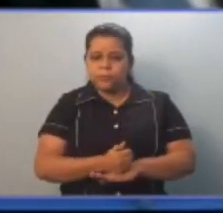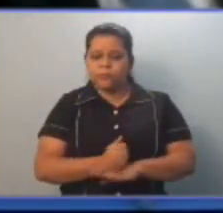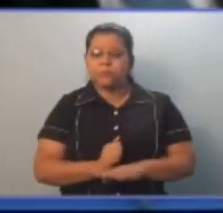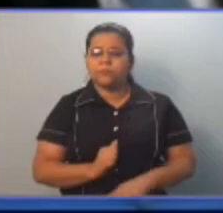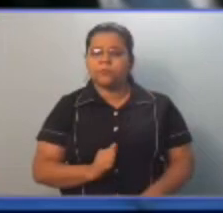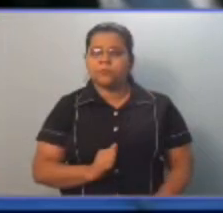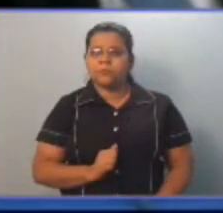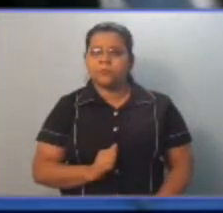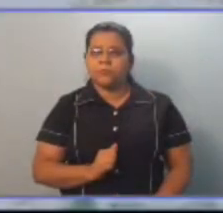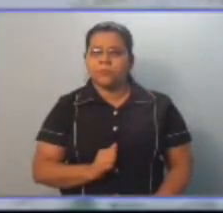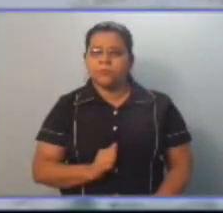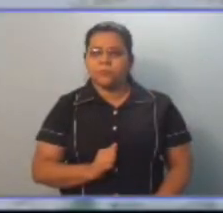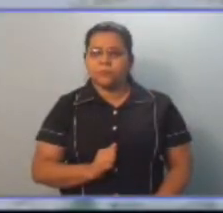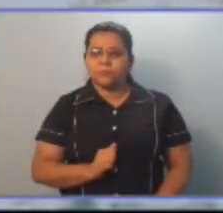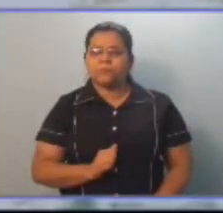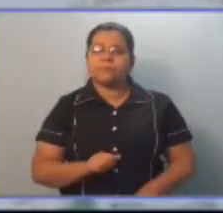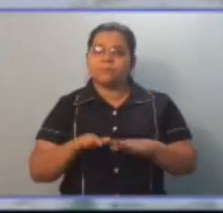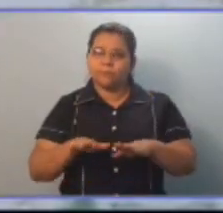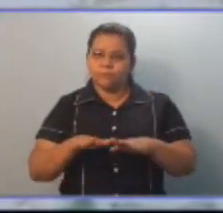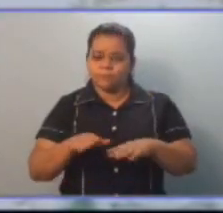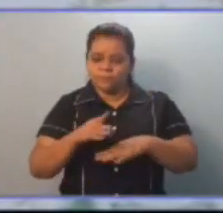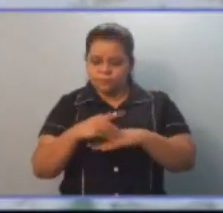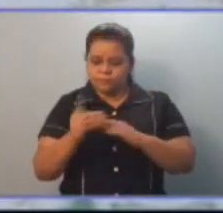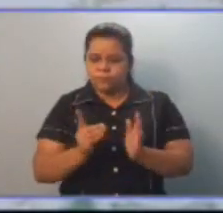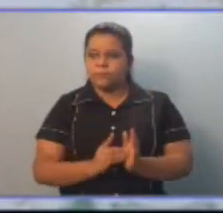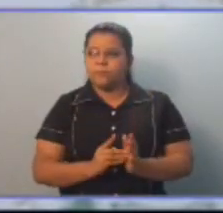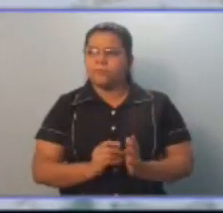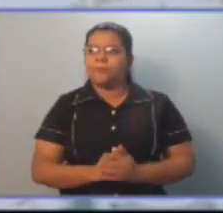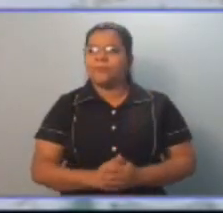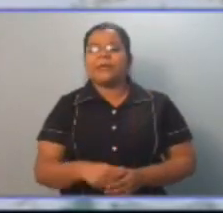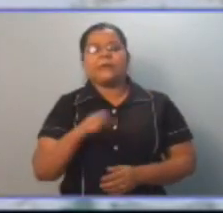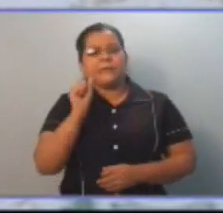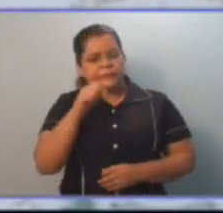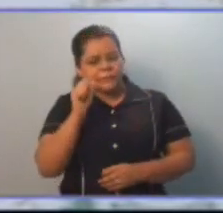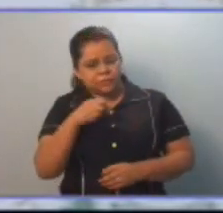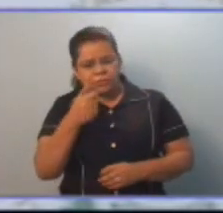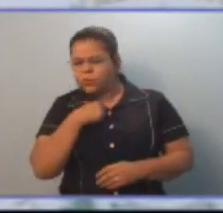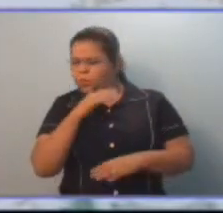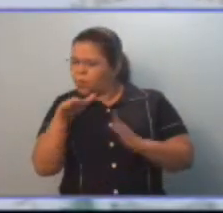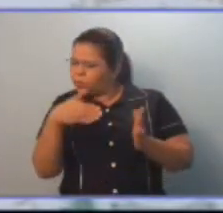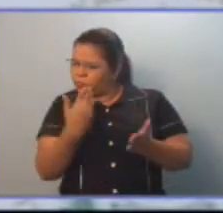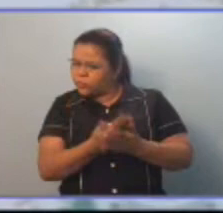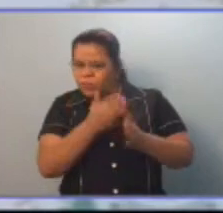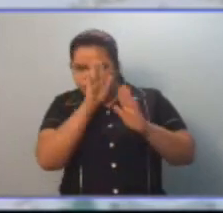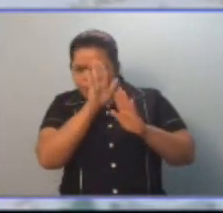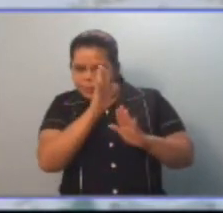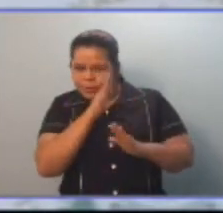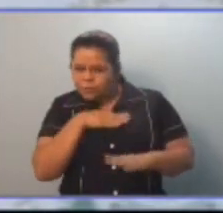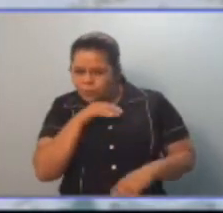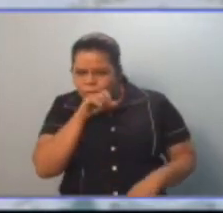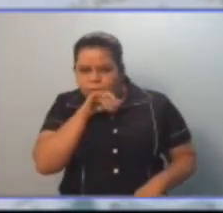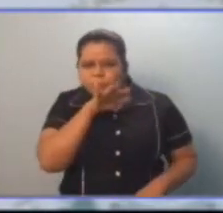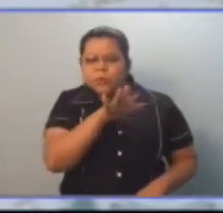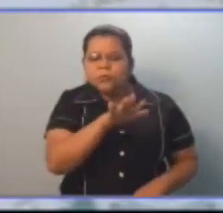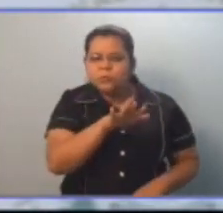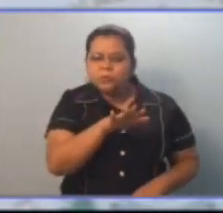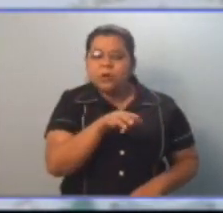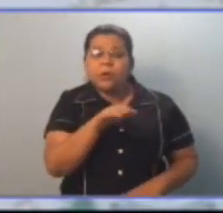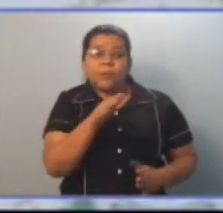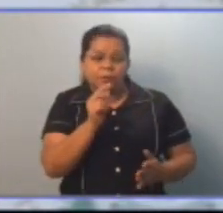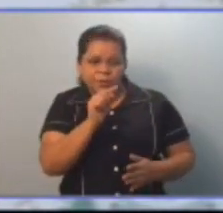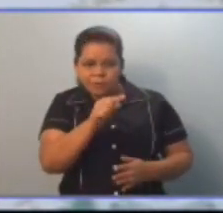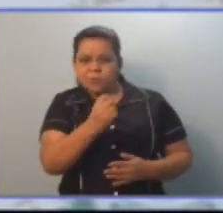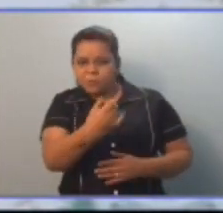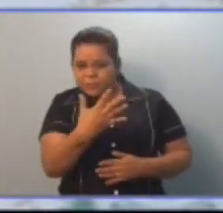nombrado? Gracias, diputado. Y le voy a contestar así con el respeto debido, por el hecho de que usted no es abogado, como